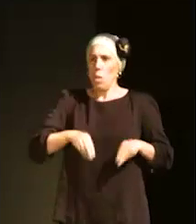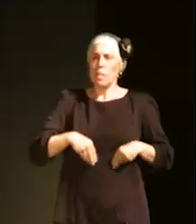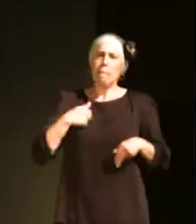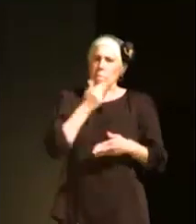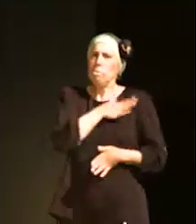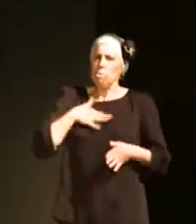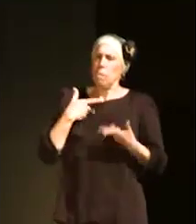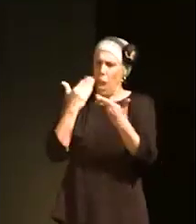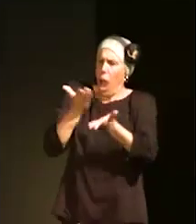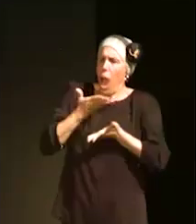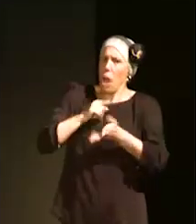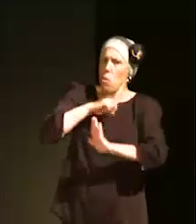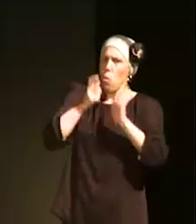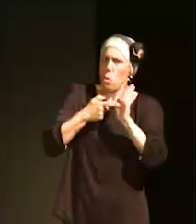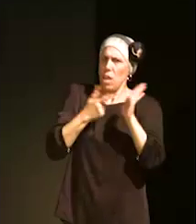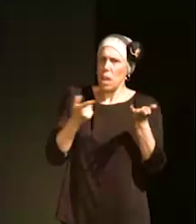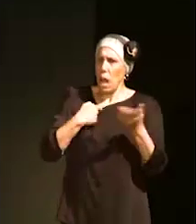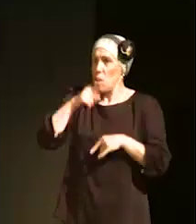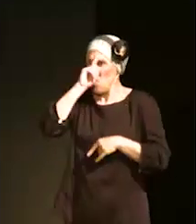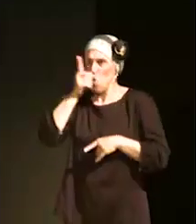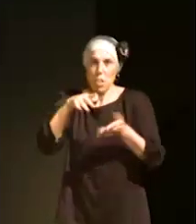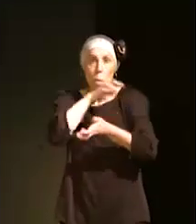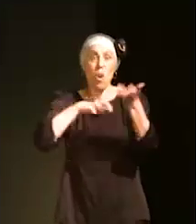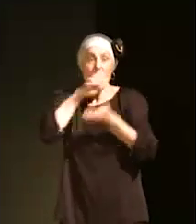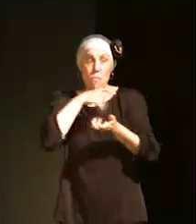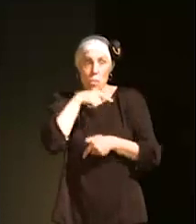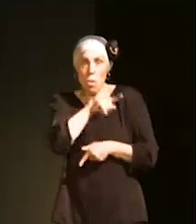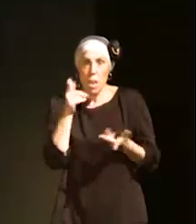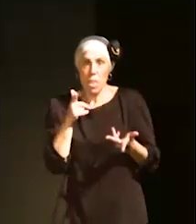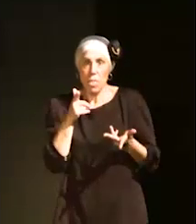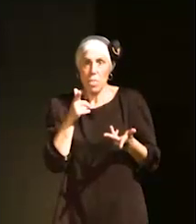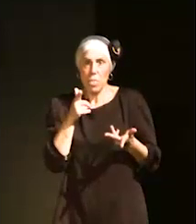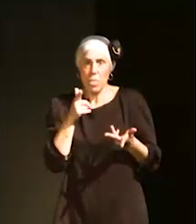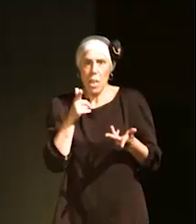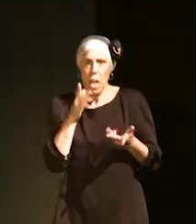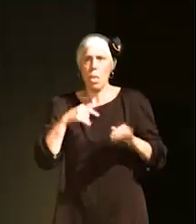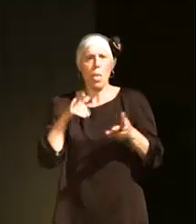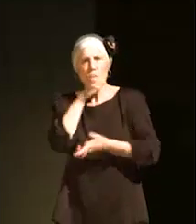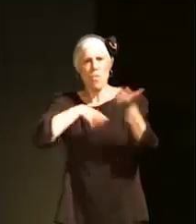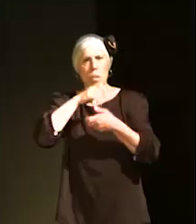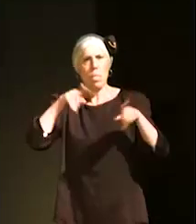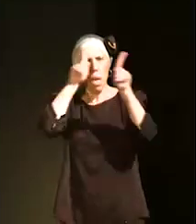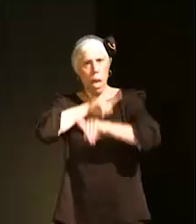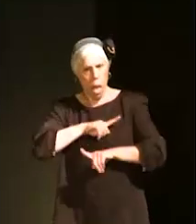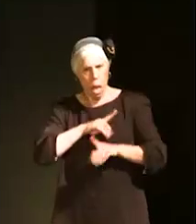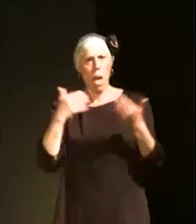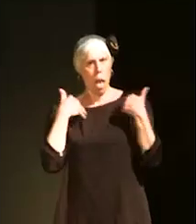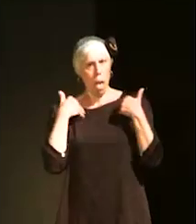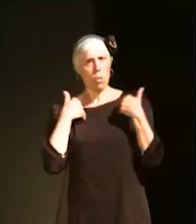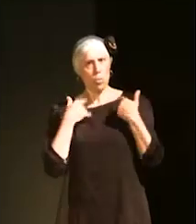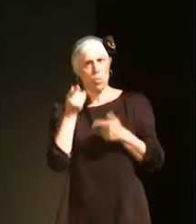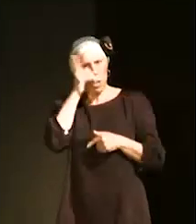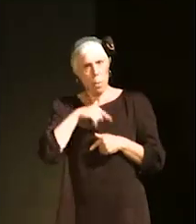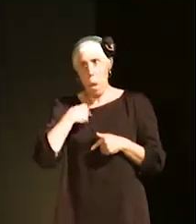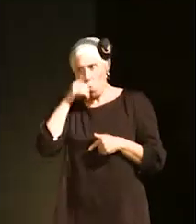legal desconocíamos las violencias las micro violencias que estábamos viviendo la terapia fue